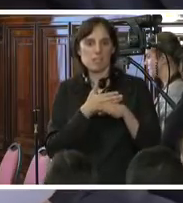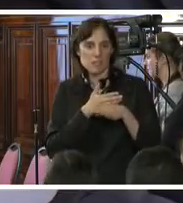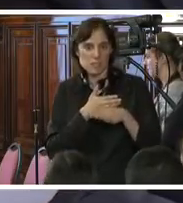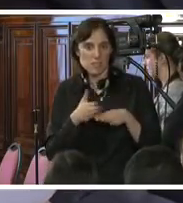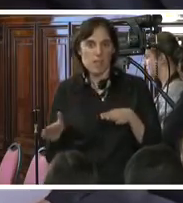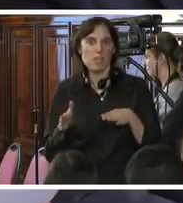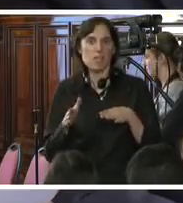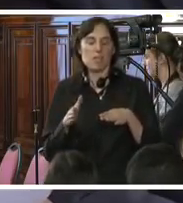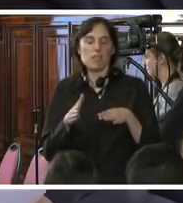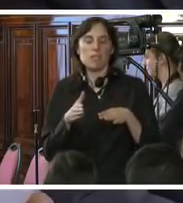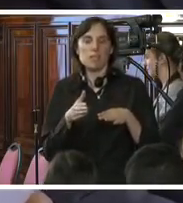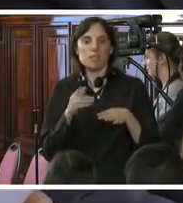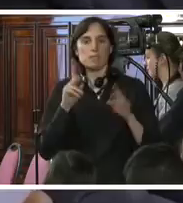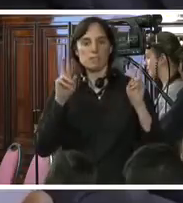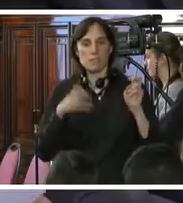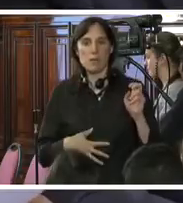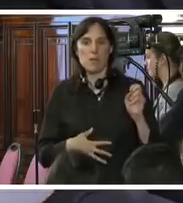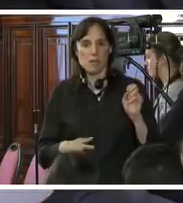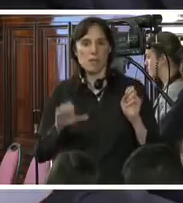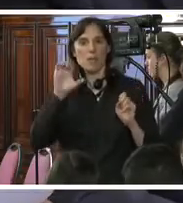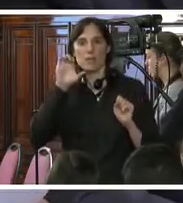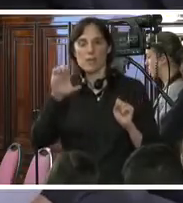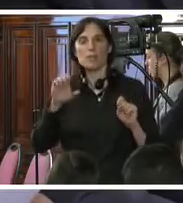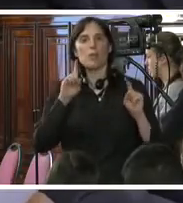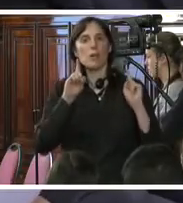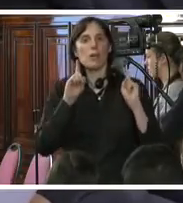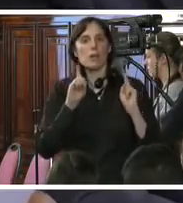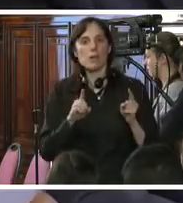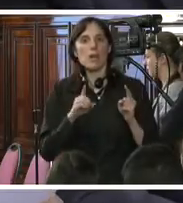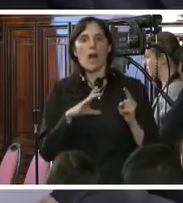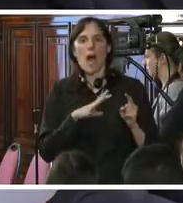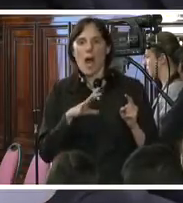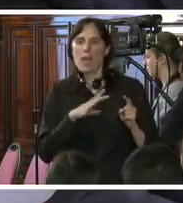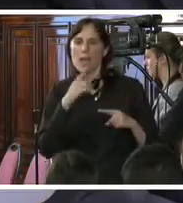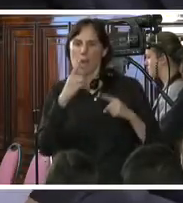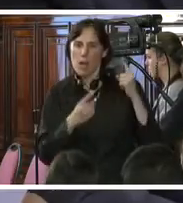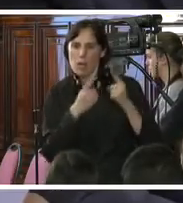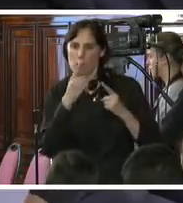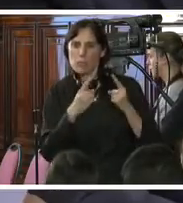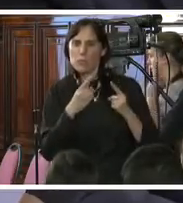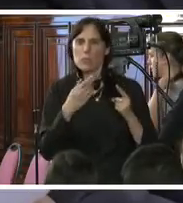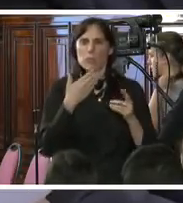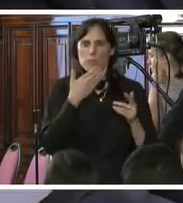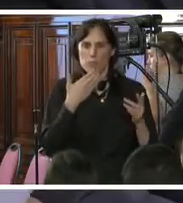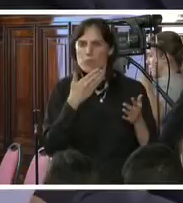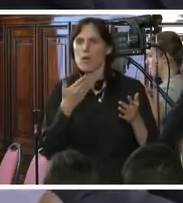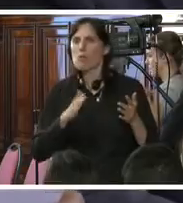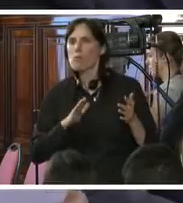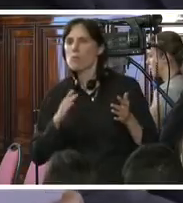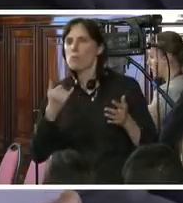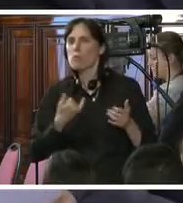peticiones de interrupción del embarazo en los casos de violación. Y por el otro, se encuentran los estereotipos sobre el ejercicio de la maternidad en